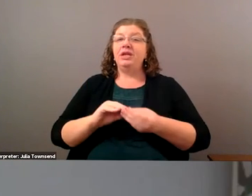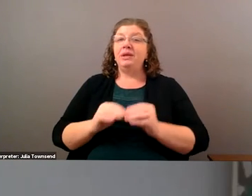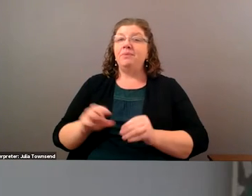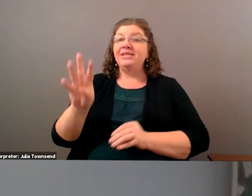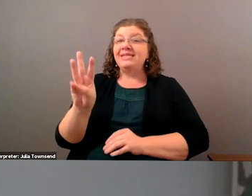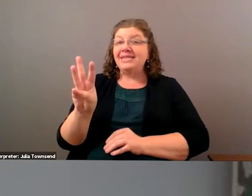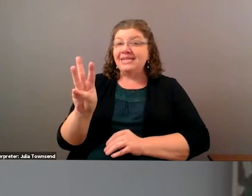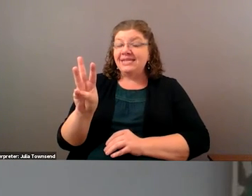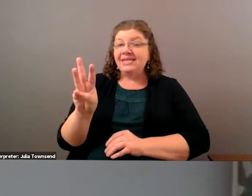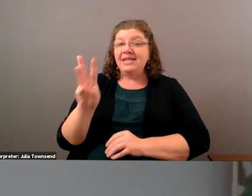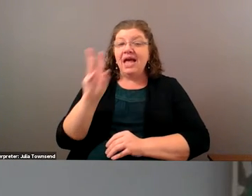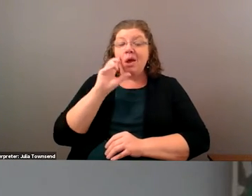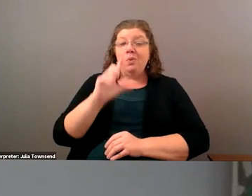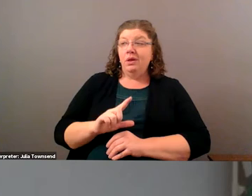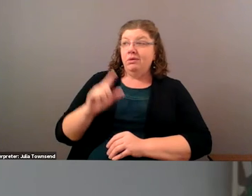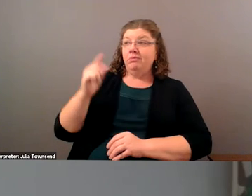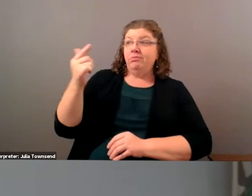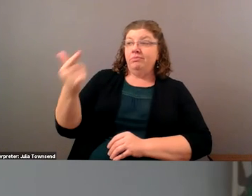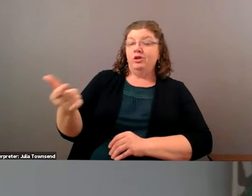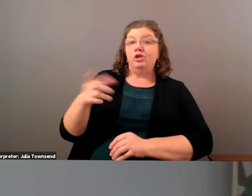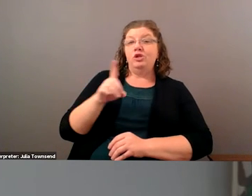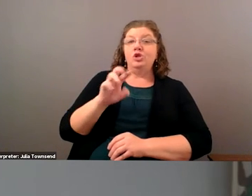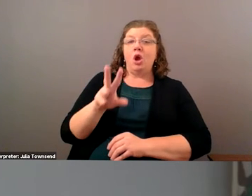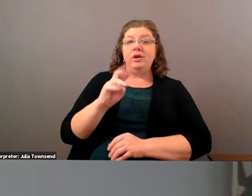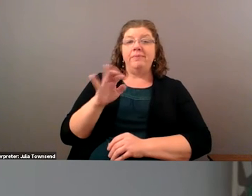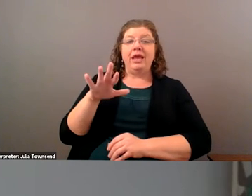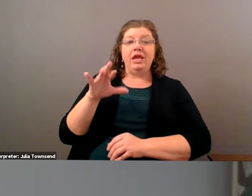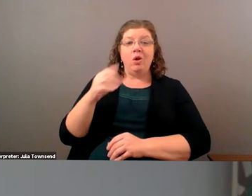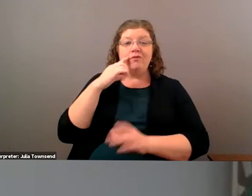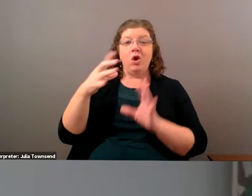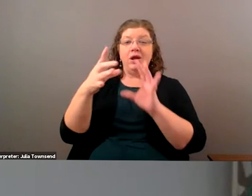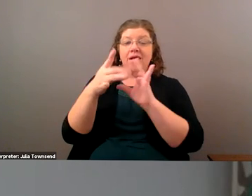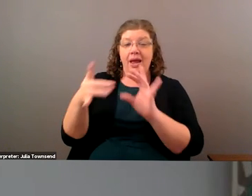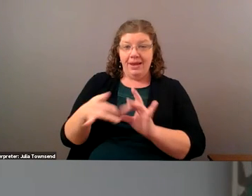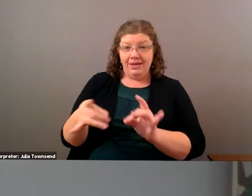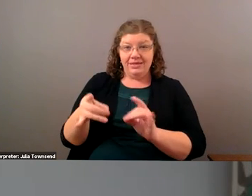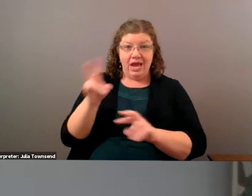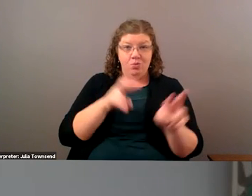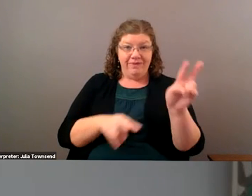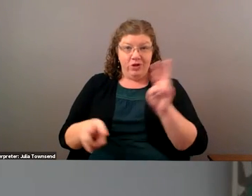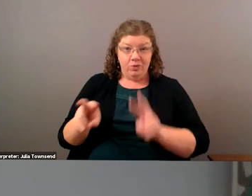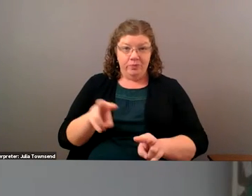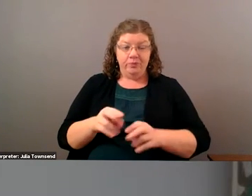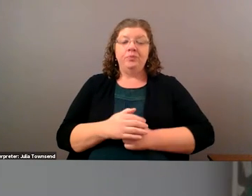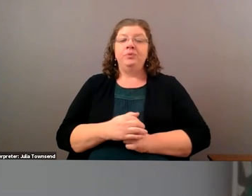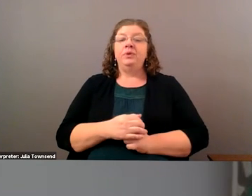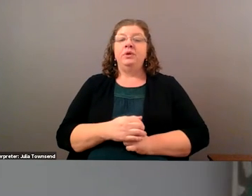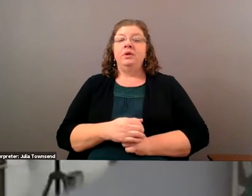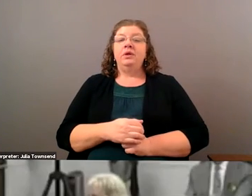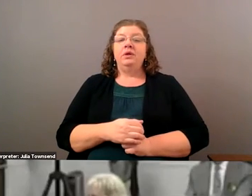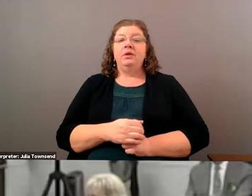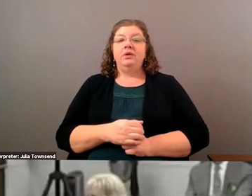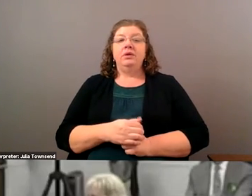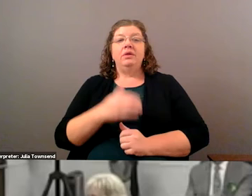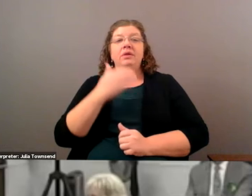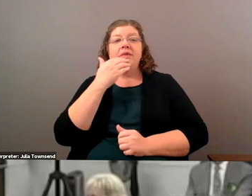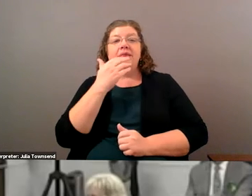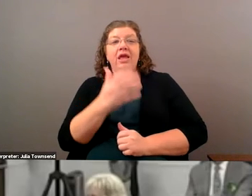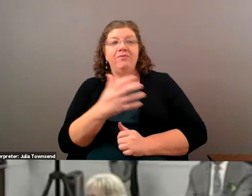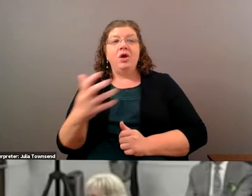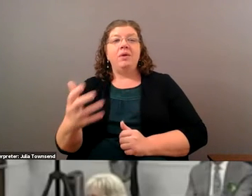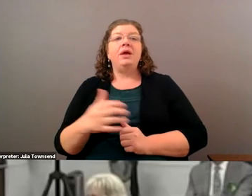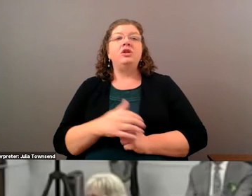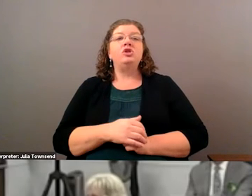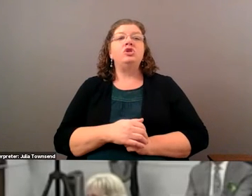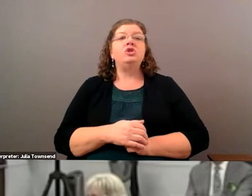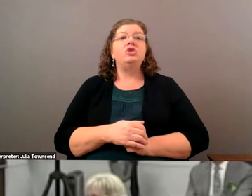doctor Vecchio para sus comentarios y repaso. Gracias. Y como ustedes pueden ver, tenemos 2 clasificaciones